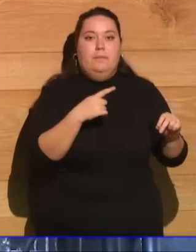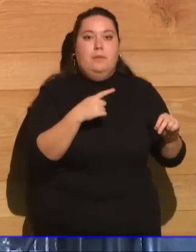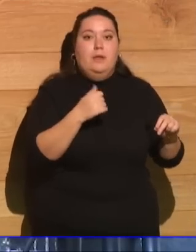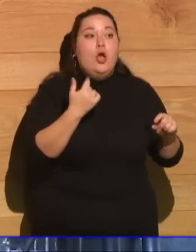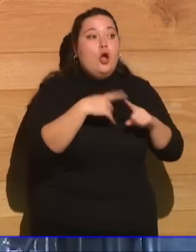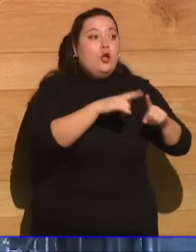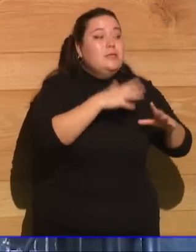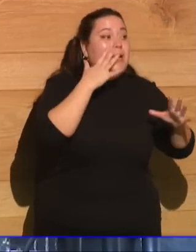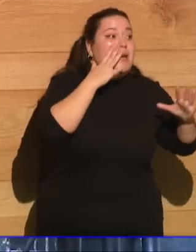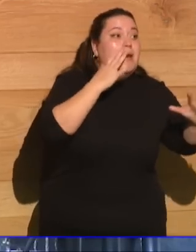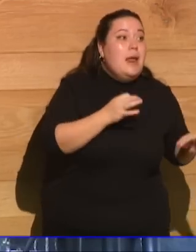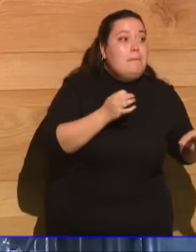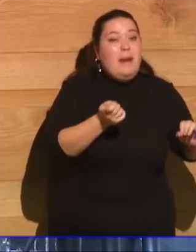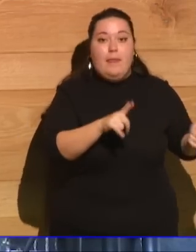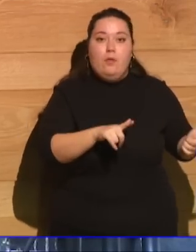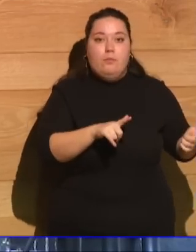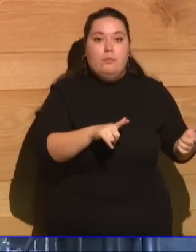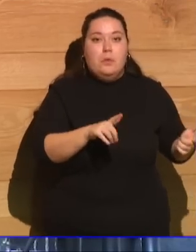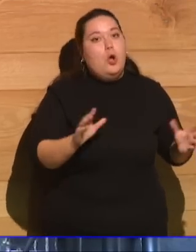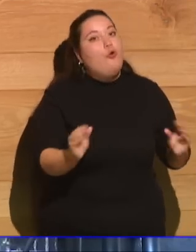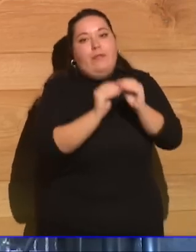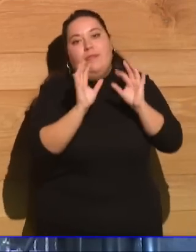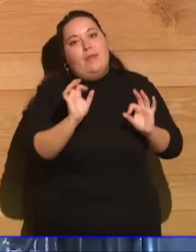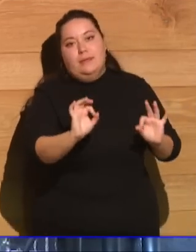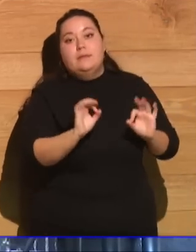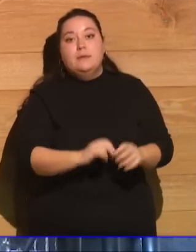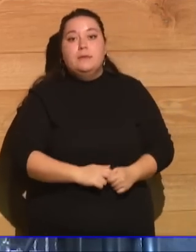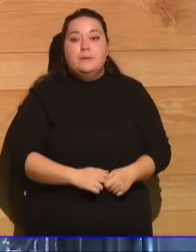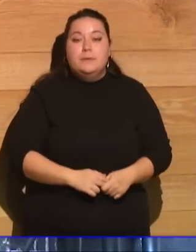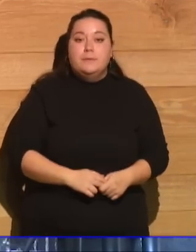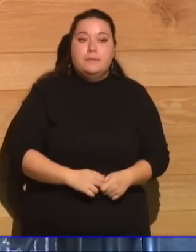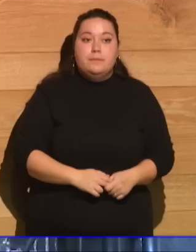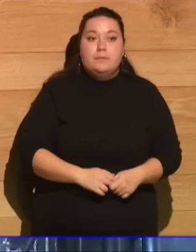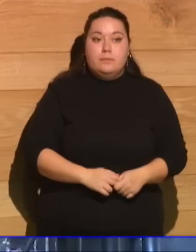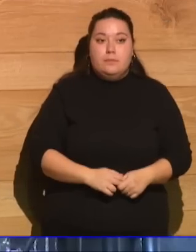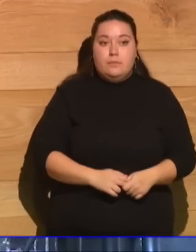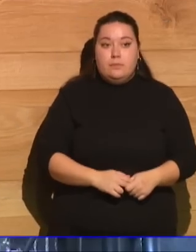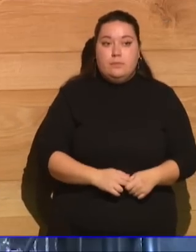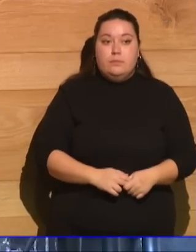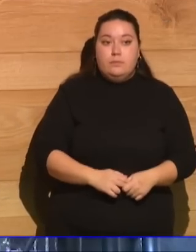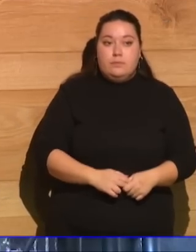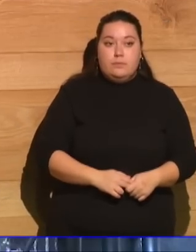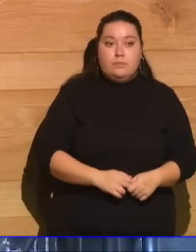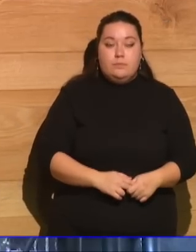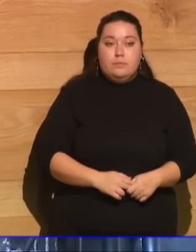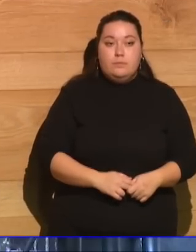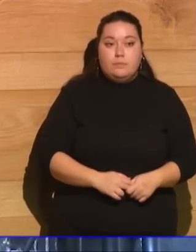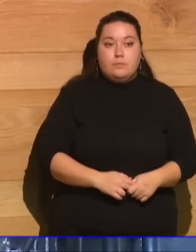pura coincidencia. O sea, hay muchas películas. Era Tarantino el último que había hecho lo de poner This is a True Story. No sé si fue